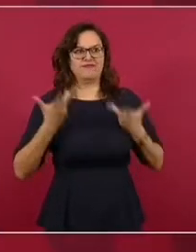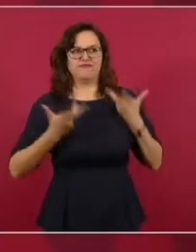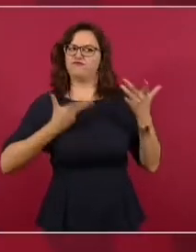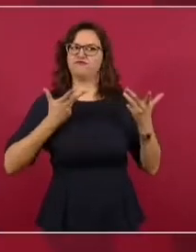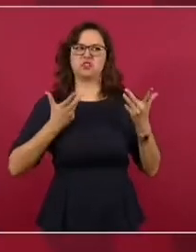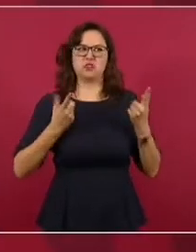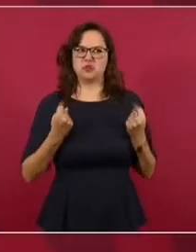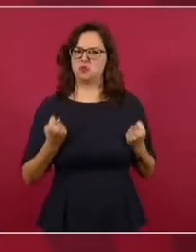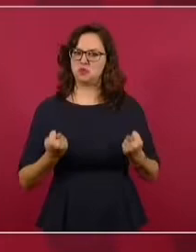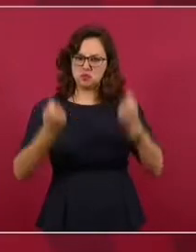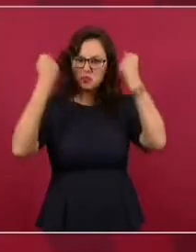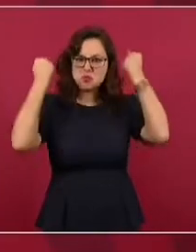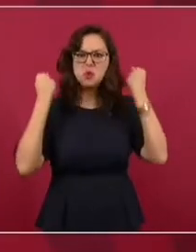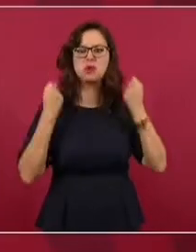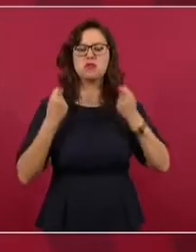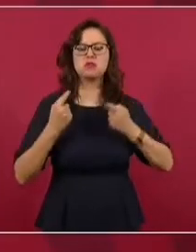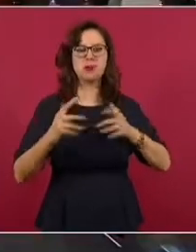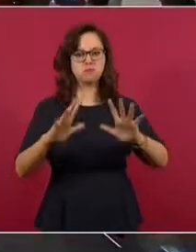Y